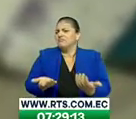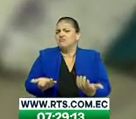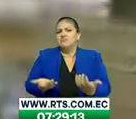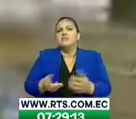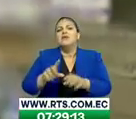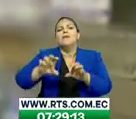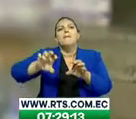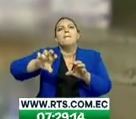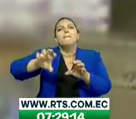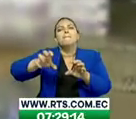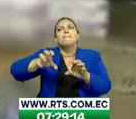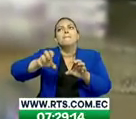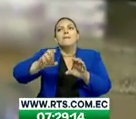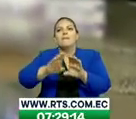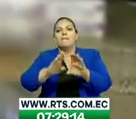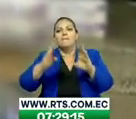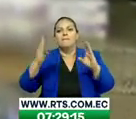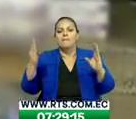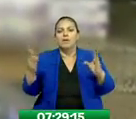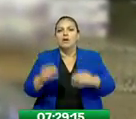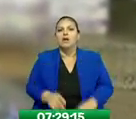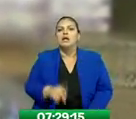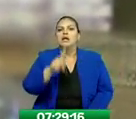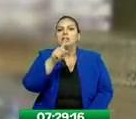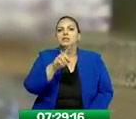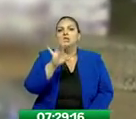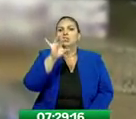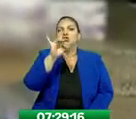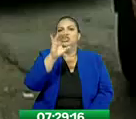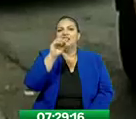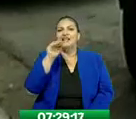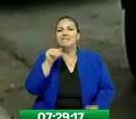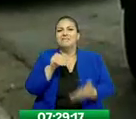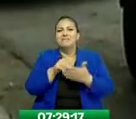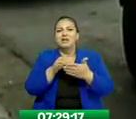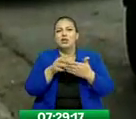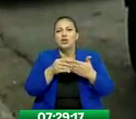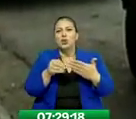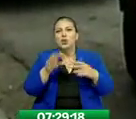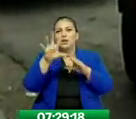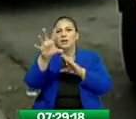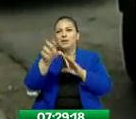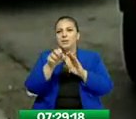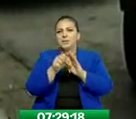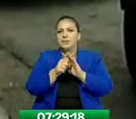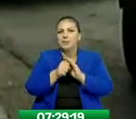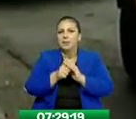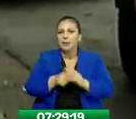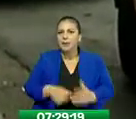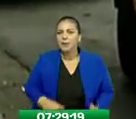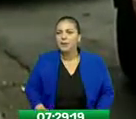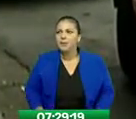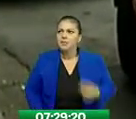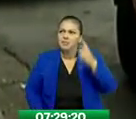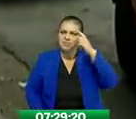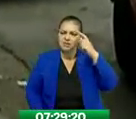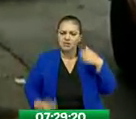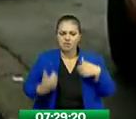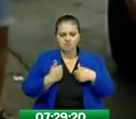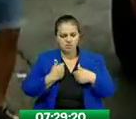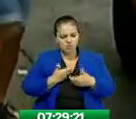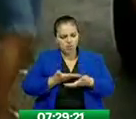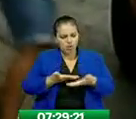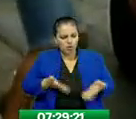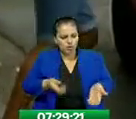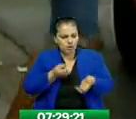comerciantes de la zona están alarmados. Para mantener un negocio muchas veces se deja de comprar uno lo que hasta mismo para uno, ¿no? Pero